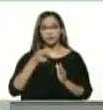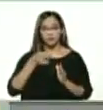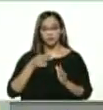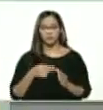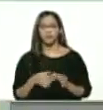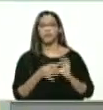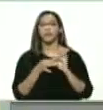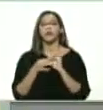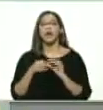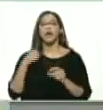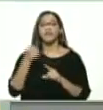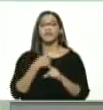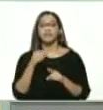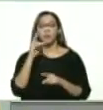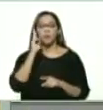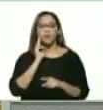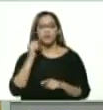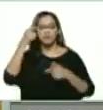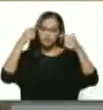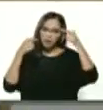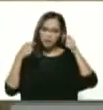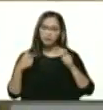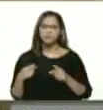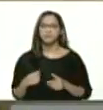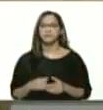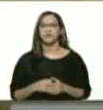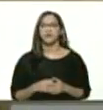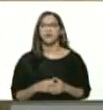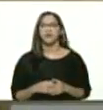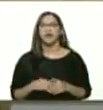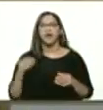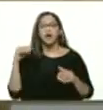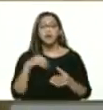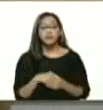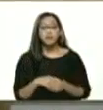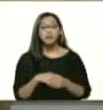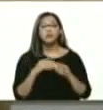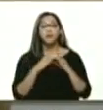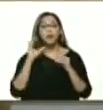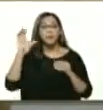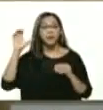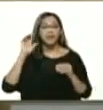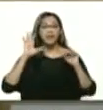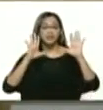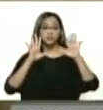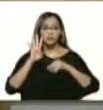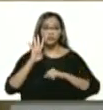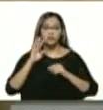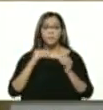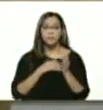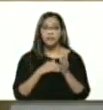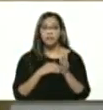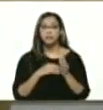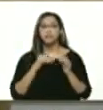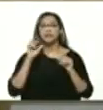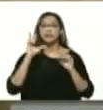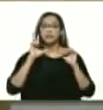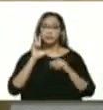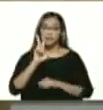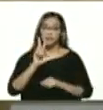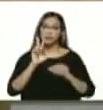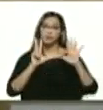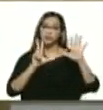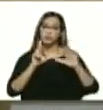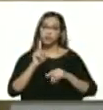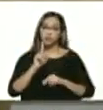chávez de esa y hay en todo el país 14 mil 381 14 mil 381